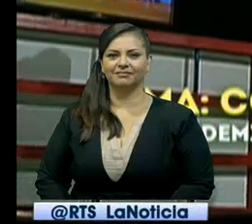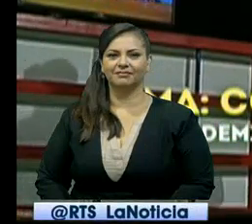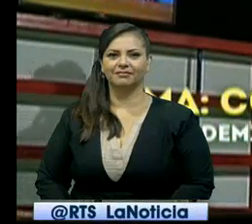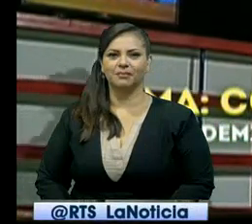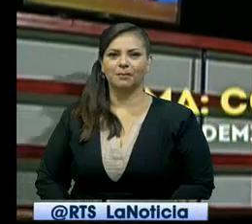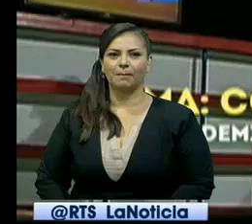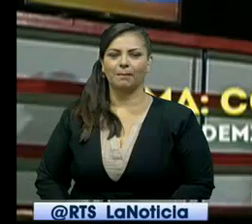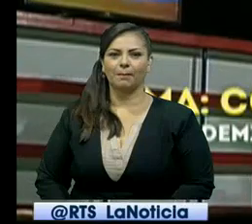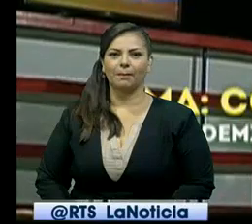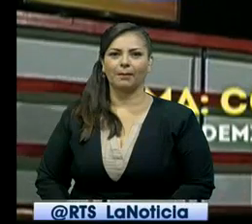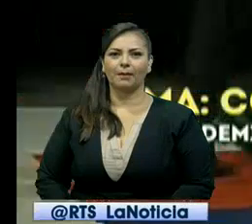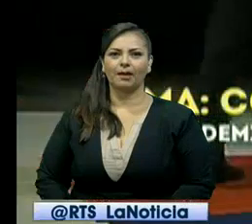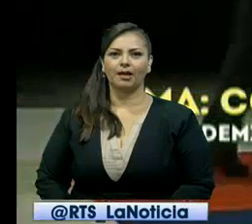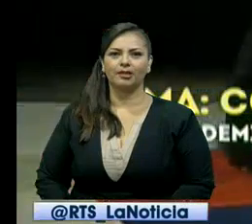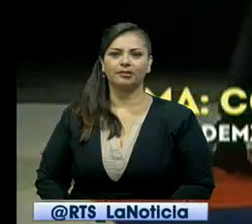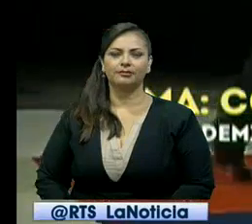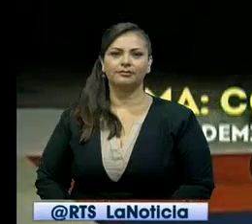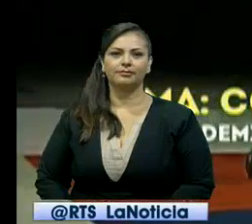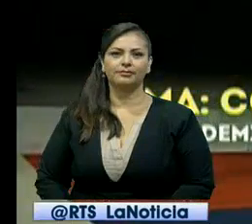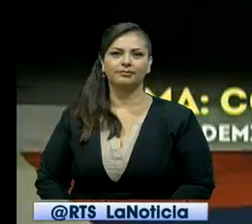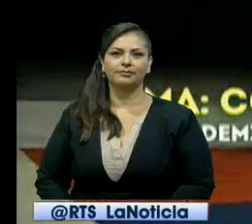yo me hago todo